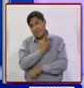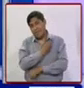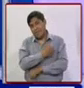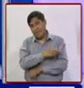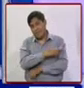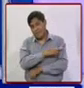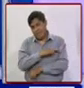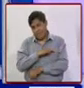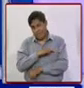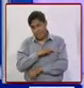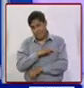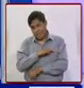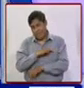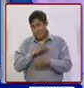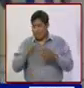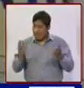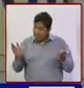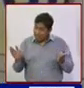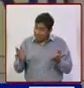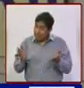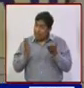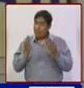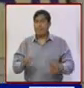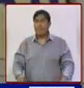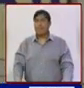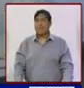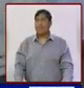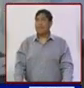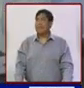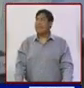con una madre sustituta.